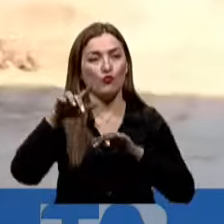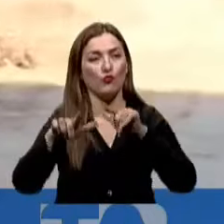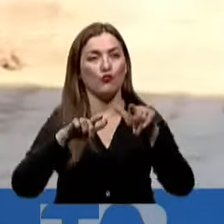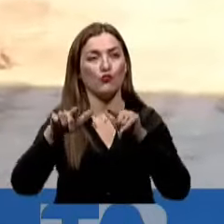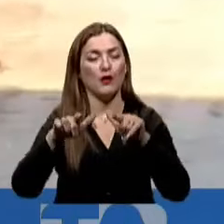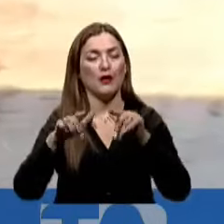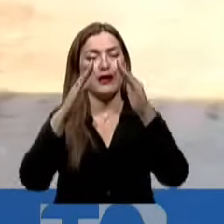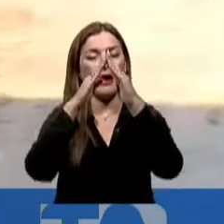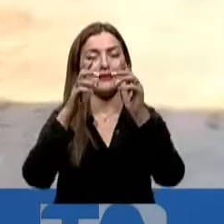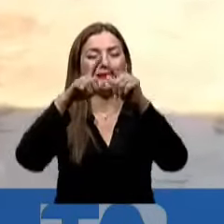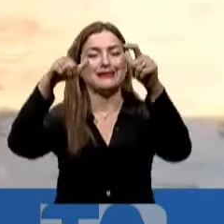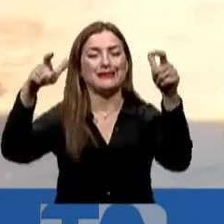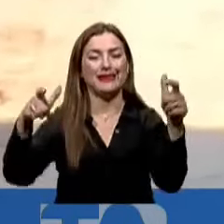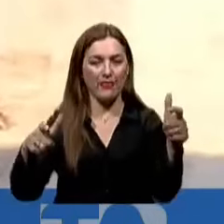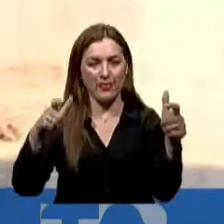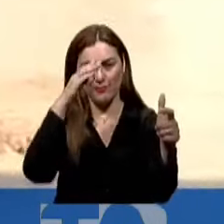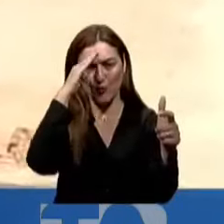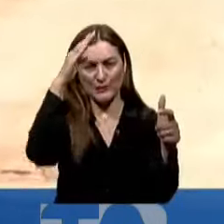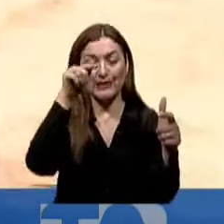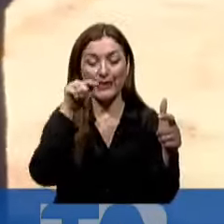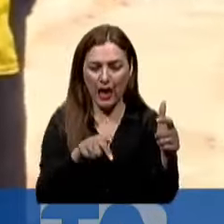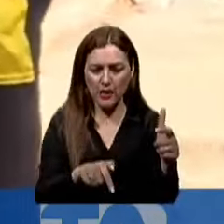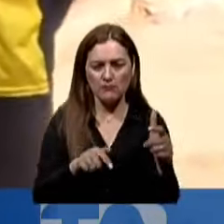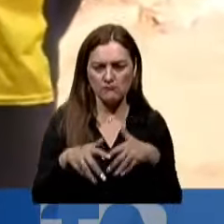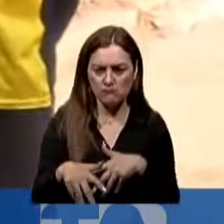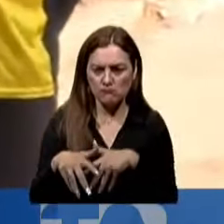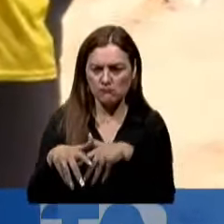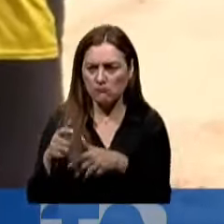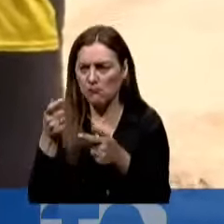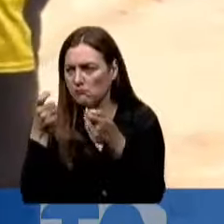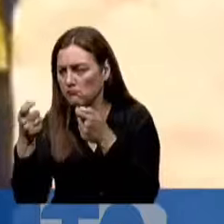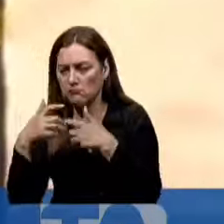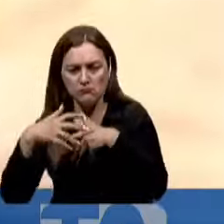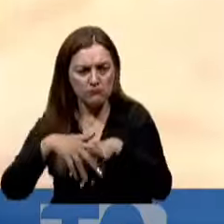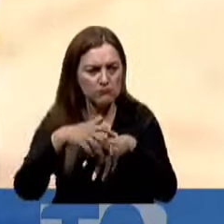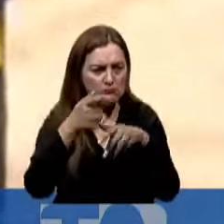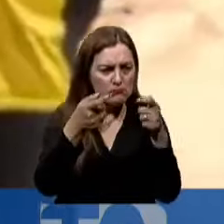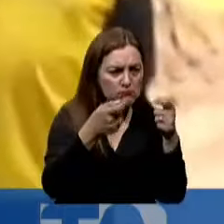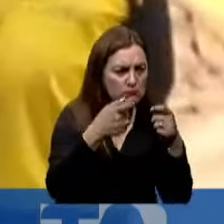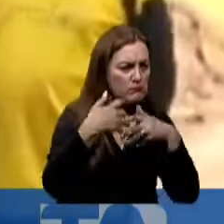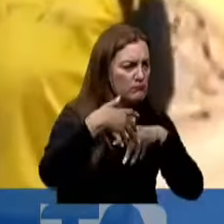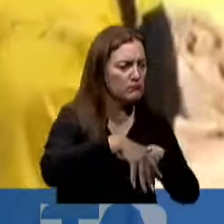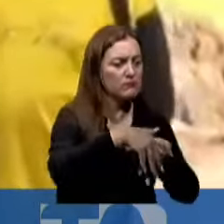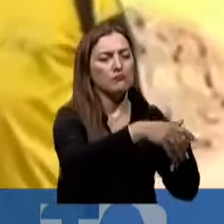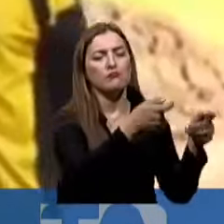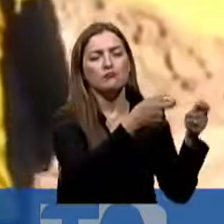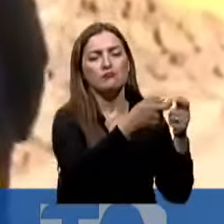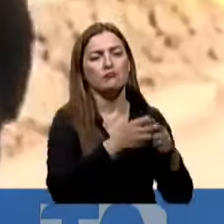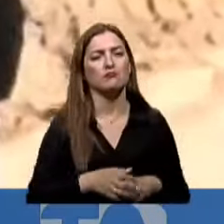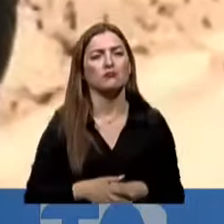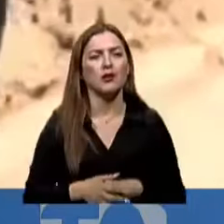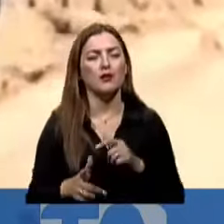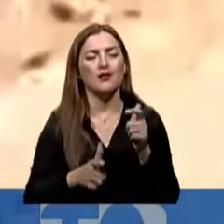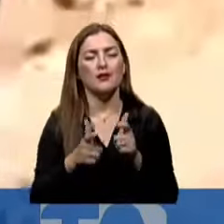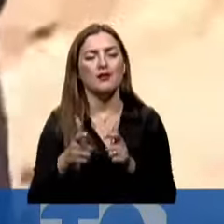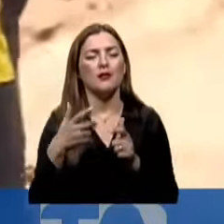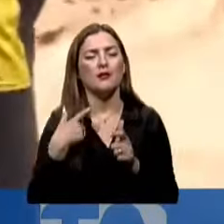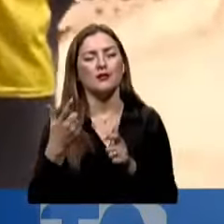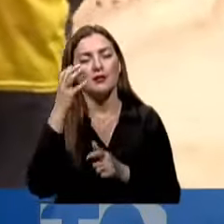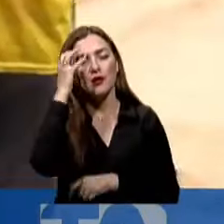cuarteles grandes y desde ahí salir a ejecutar rondas salir a ejecutar operativos pero también bien los vecinos están